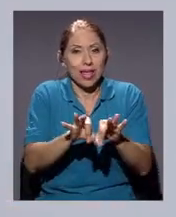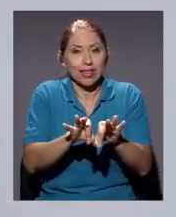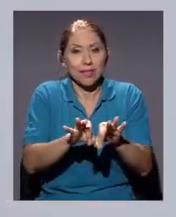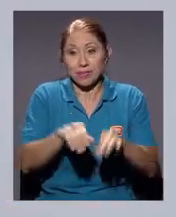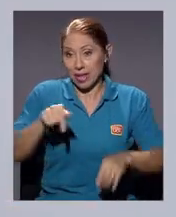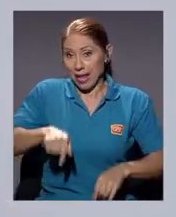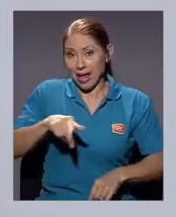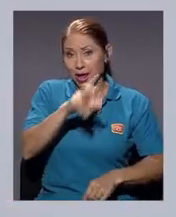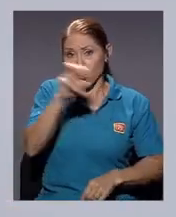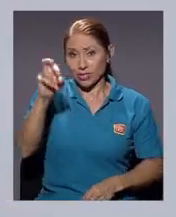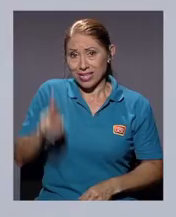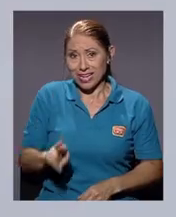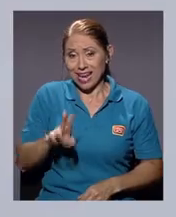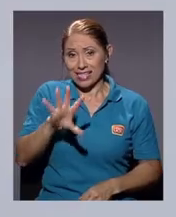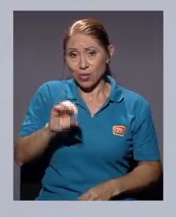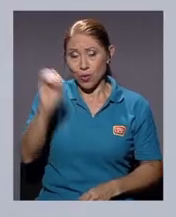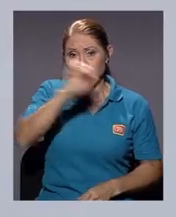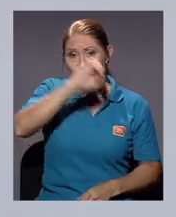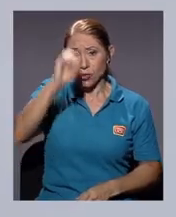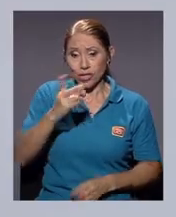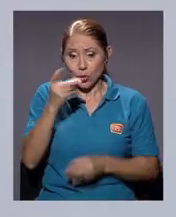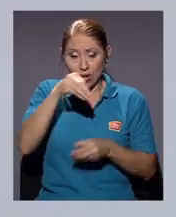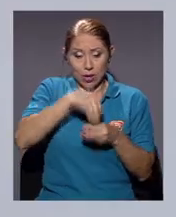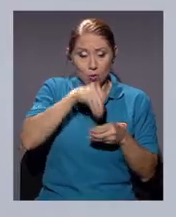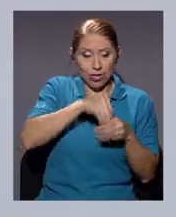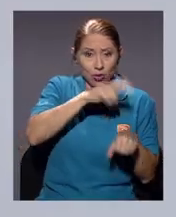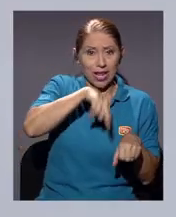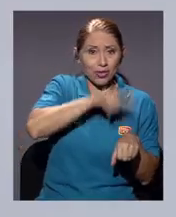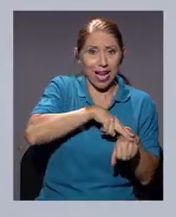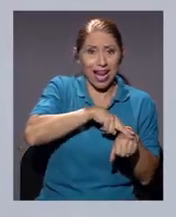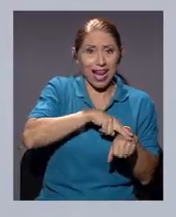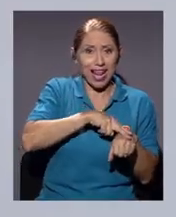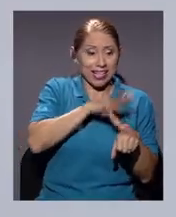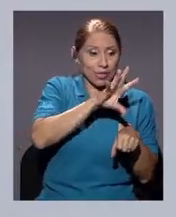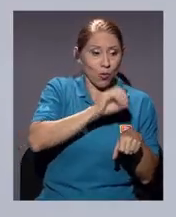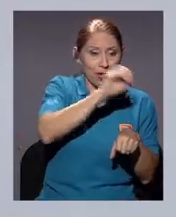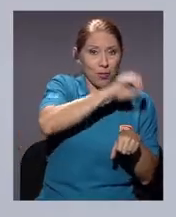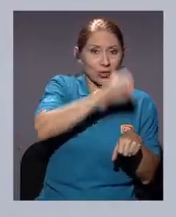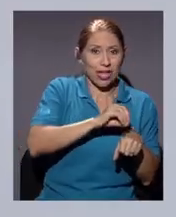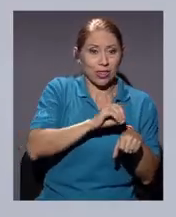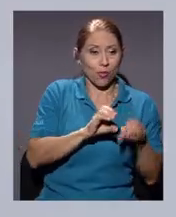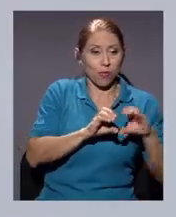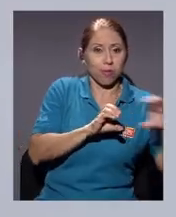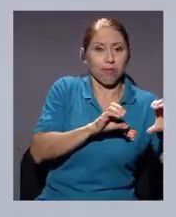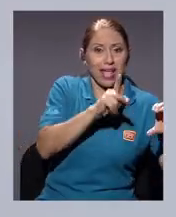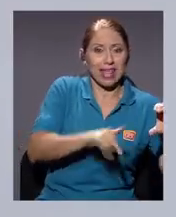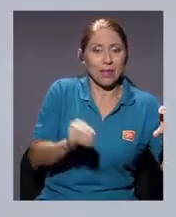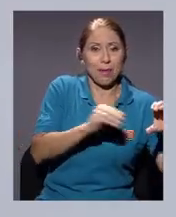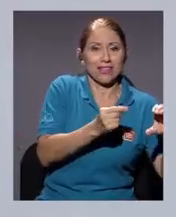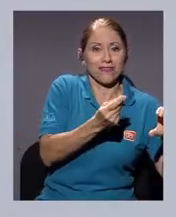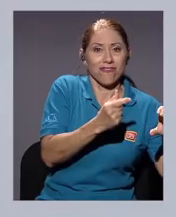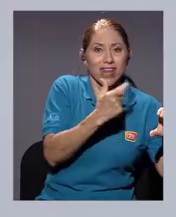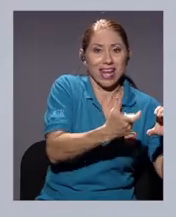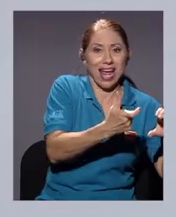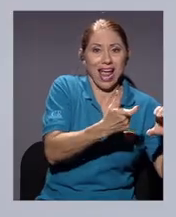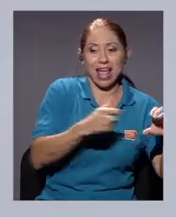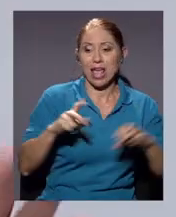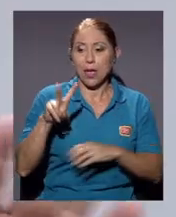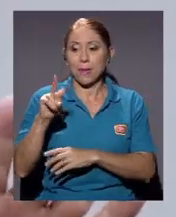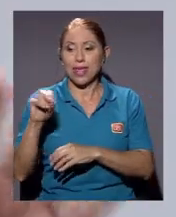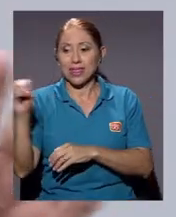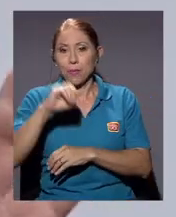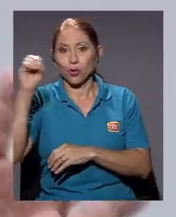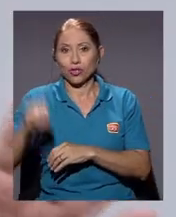el 50% del ingreso nacional se lo deja el 20 por ciento de la gente más rica mientras que el 20% de la gente más pobre